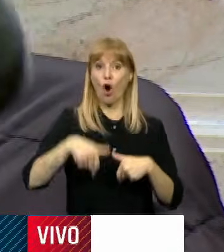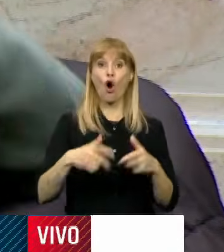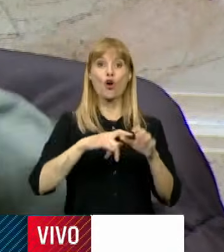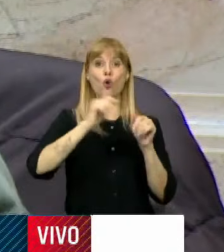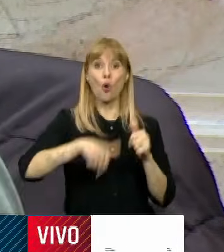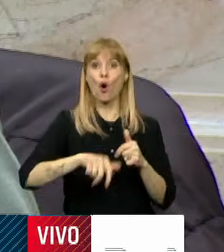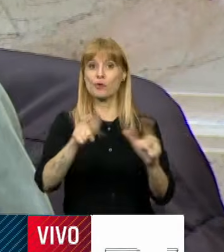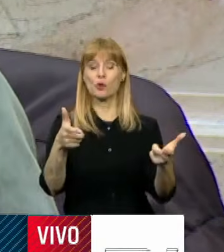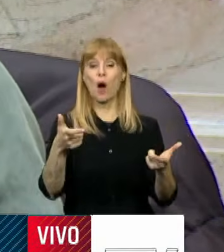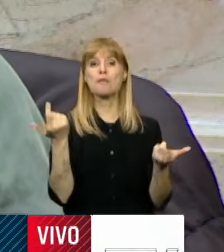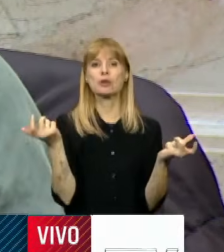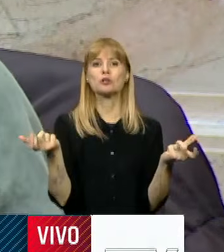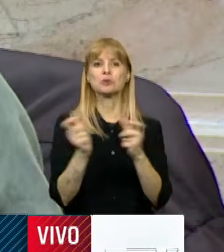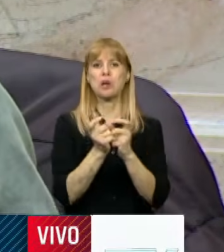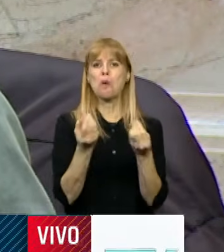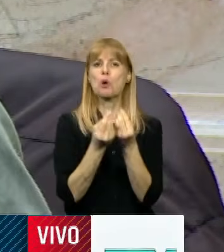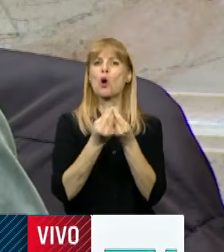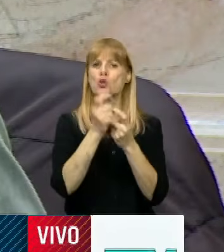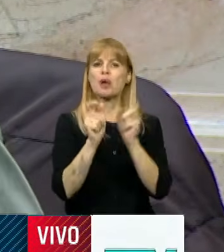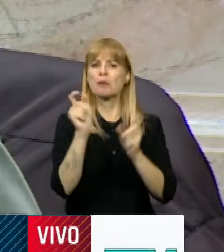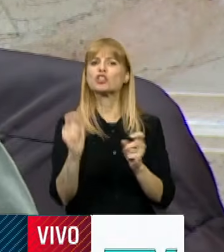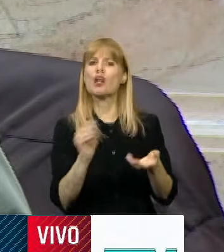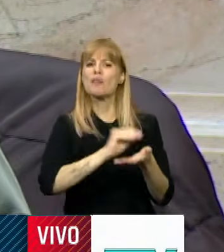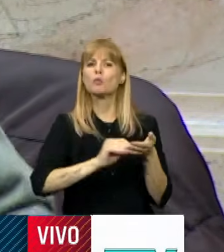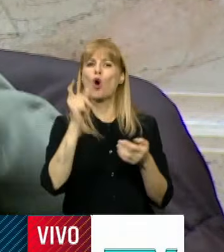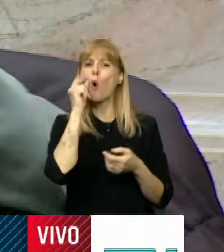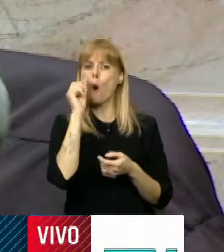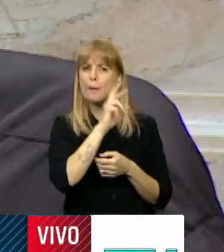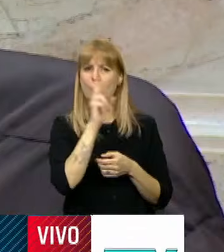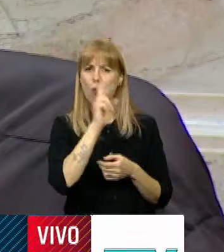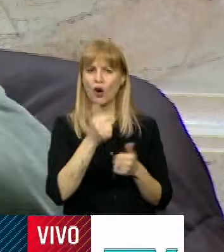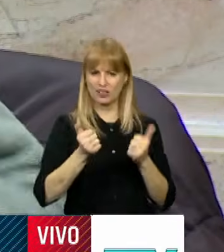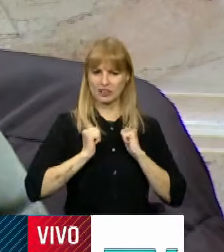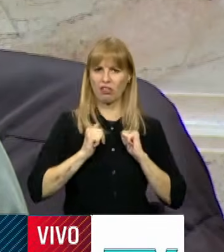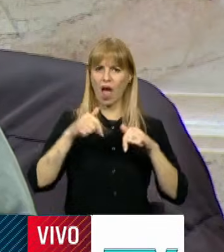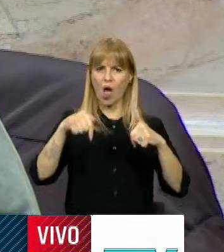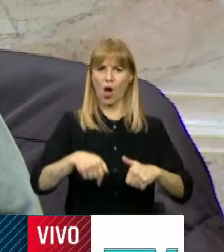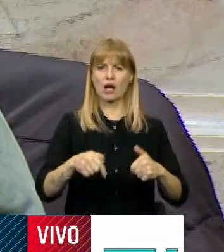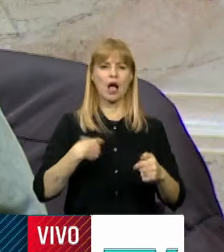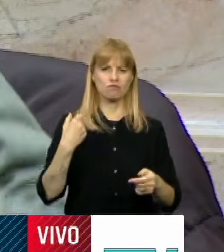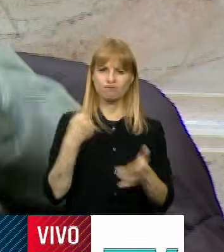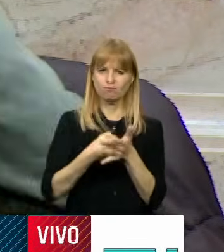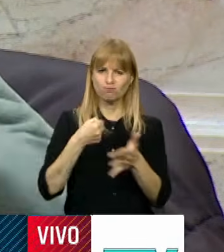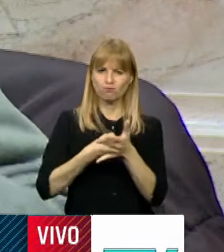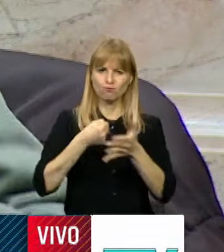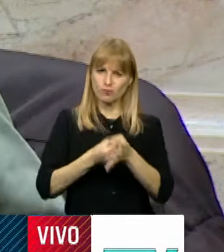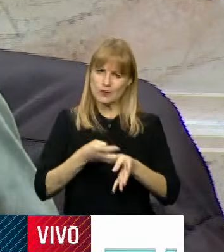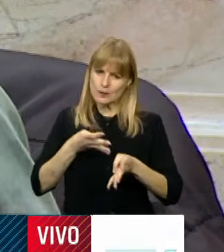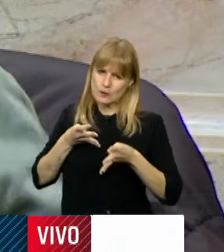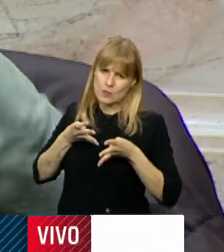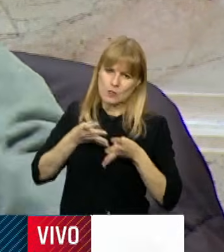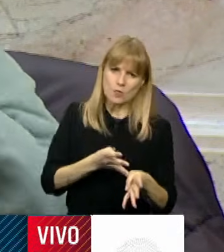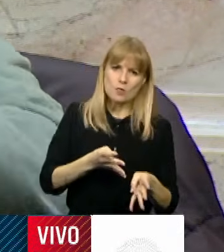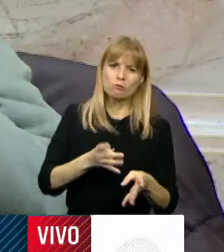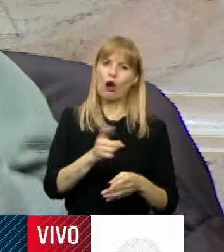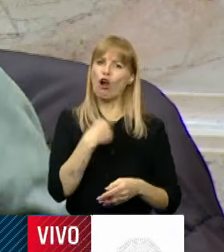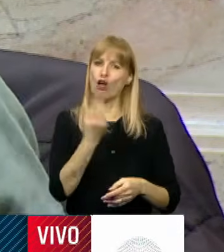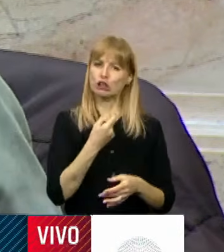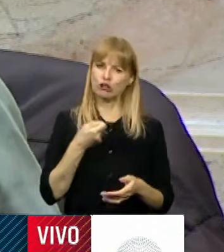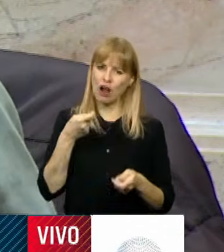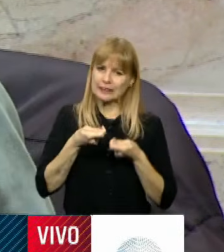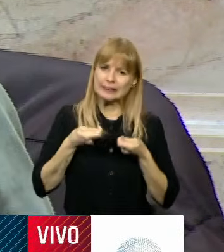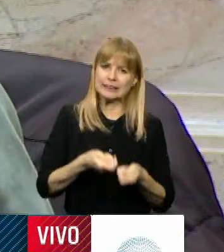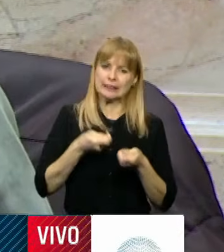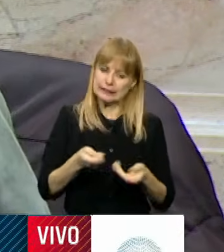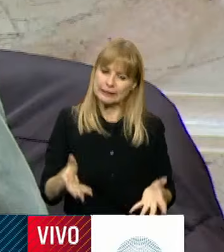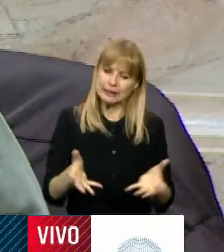quórum, juntamos una cantidad importante de diputadas y diputados, vamos a seguir insistiendo en este Parlamento, vamos a seguir